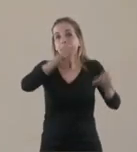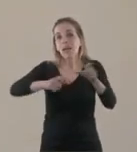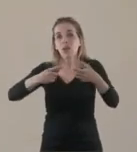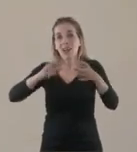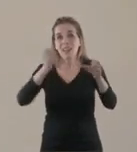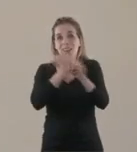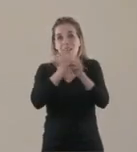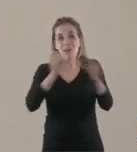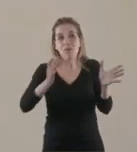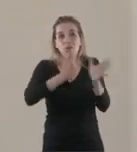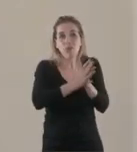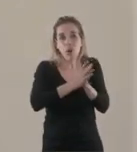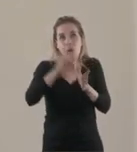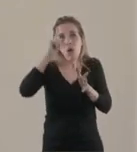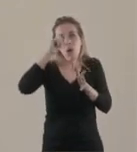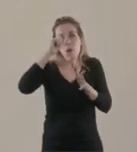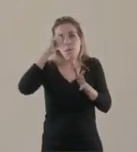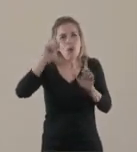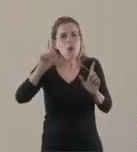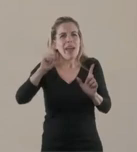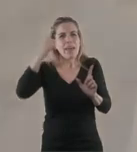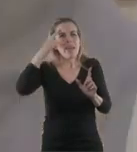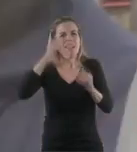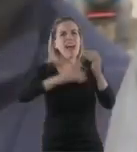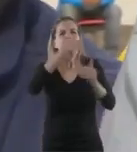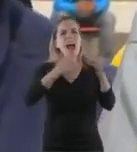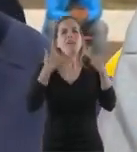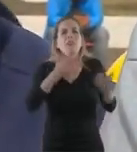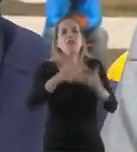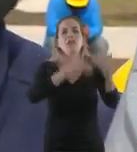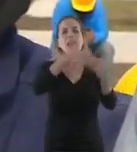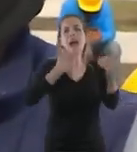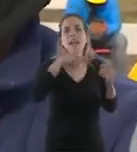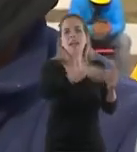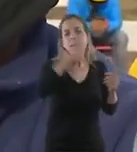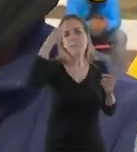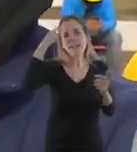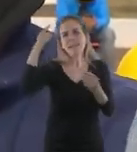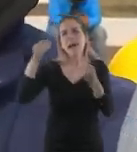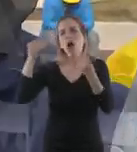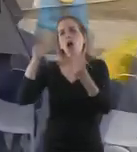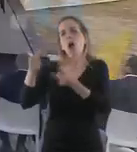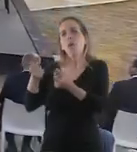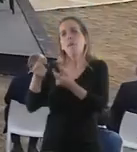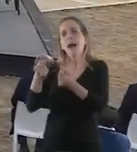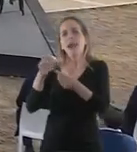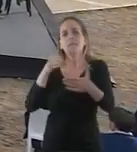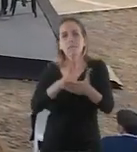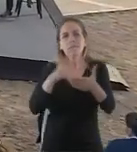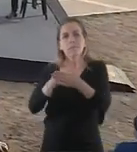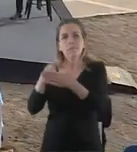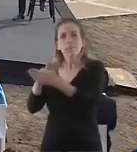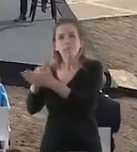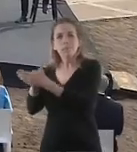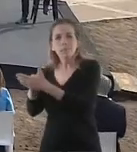pensar en cómo ayudan al desarrollo de la argentina- piensan en cómo hacen para poner palos en la rueda